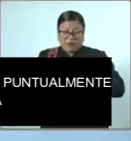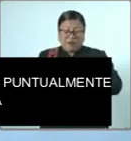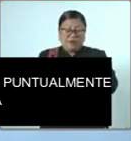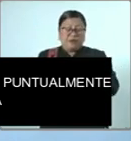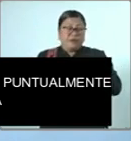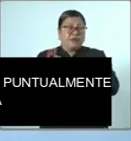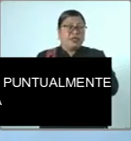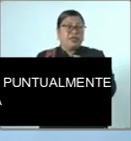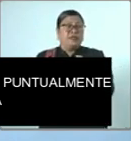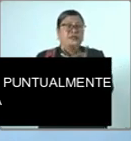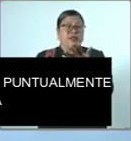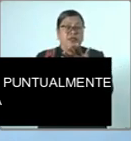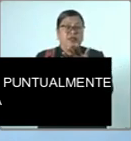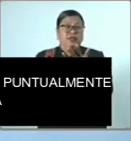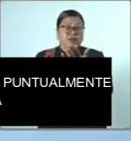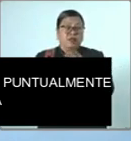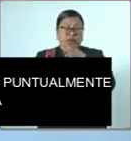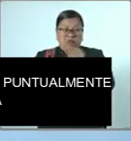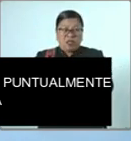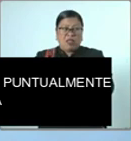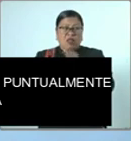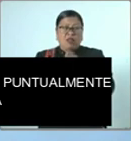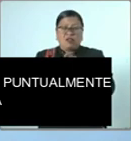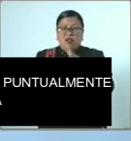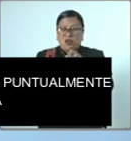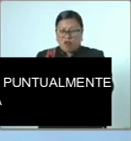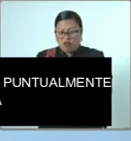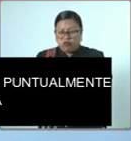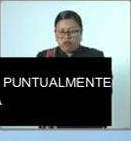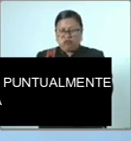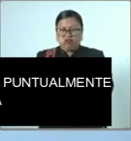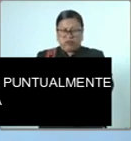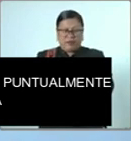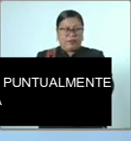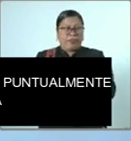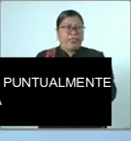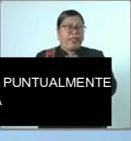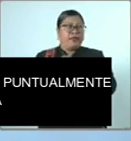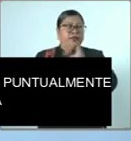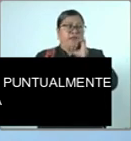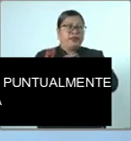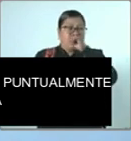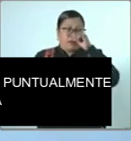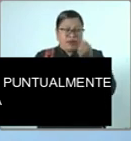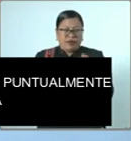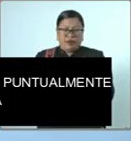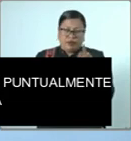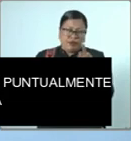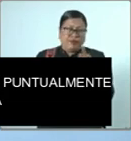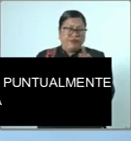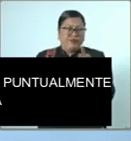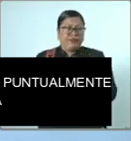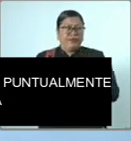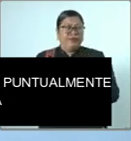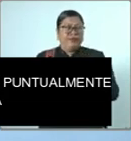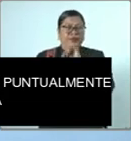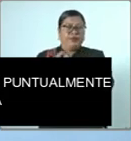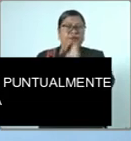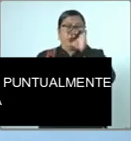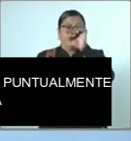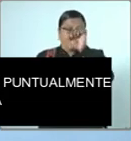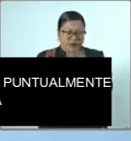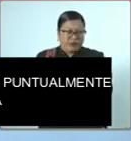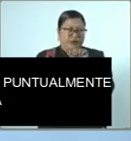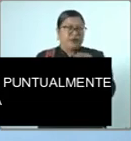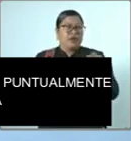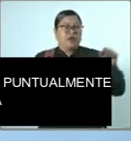Tehuantepec tenemos 5 afectadas por inundación, en la Sierra Juárez 1, en la Sierra Sur